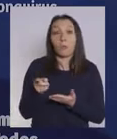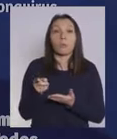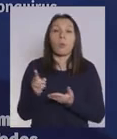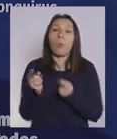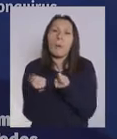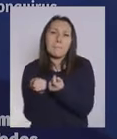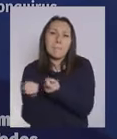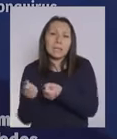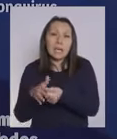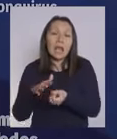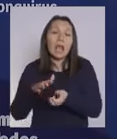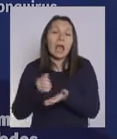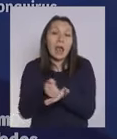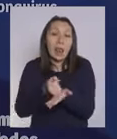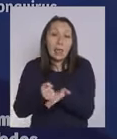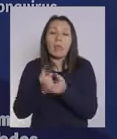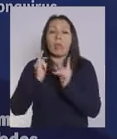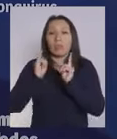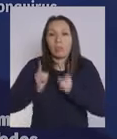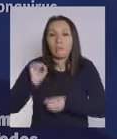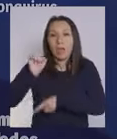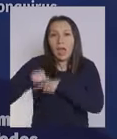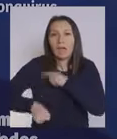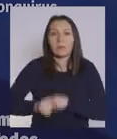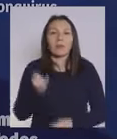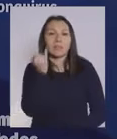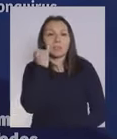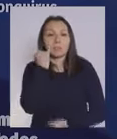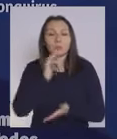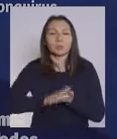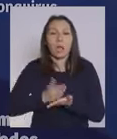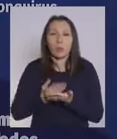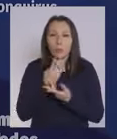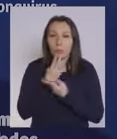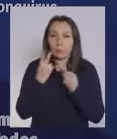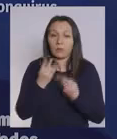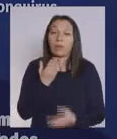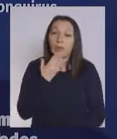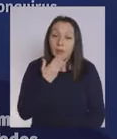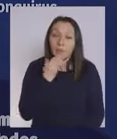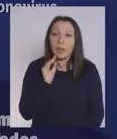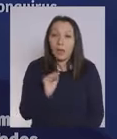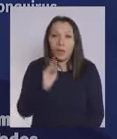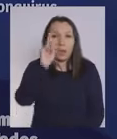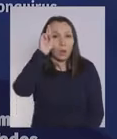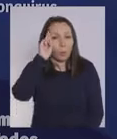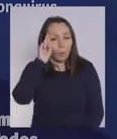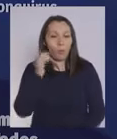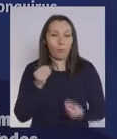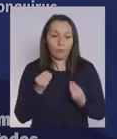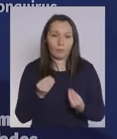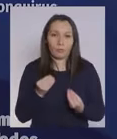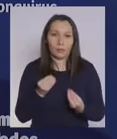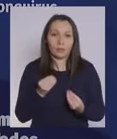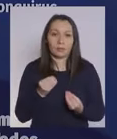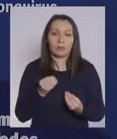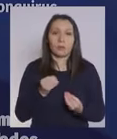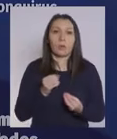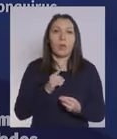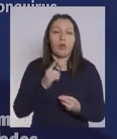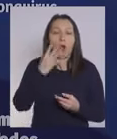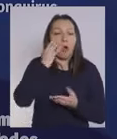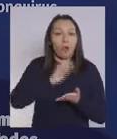de medicamento, tiene que ser aprobado además por el ISP. Hay que recordar también, y quiero obviamente no